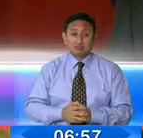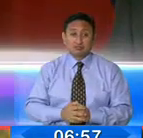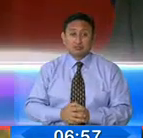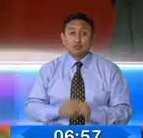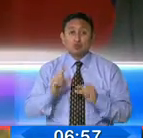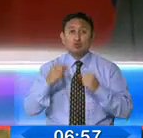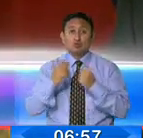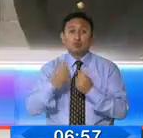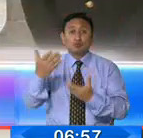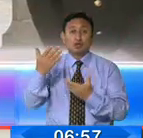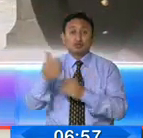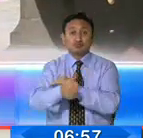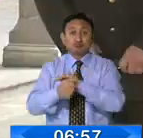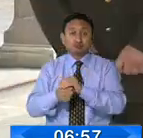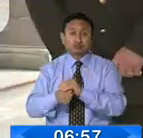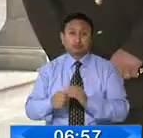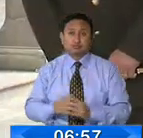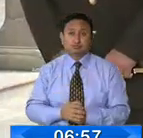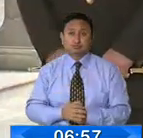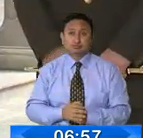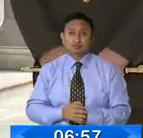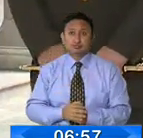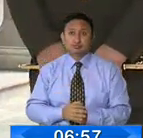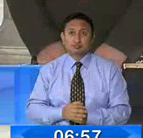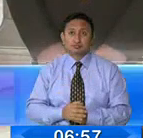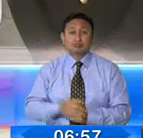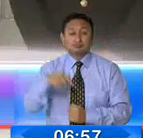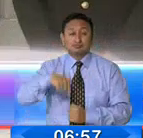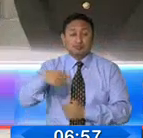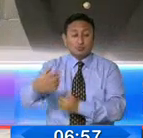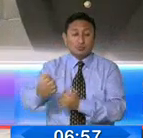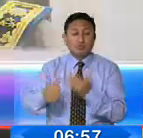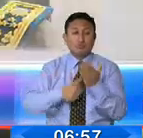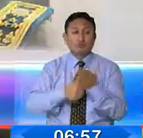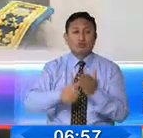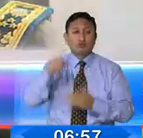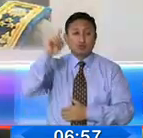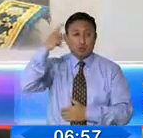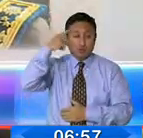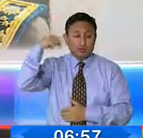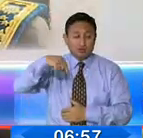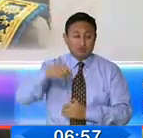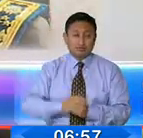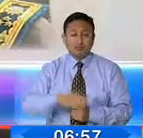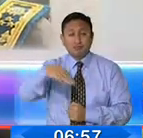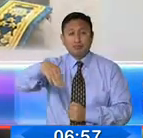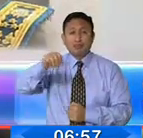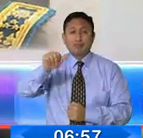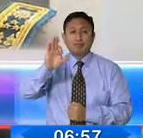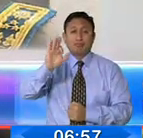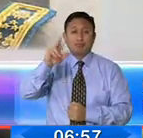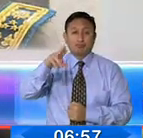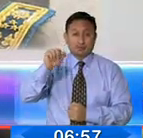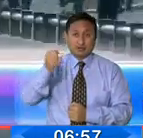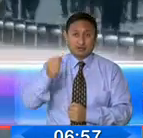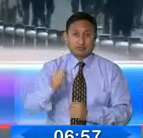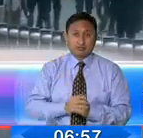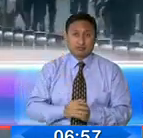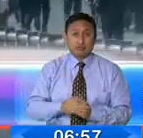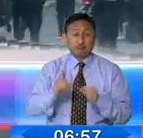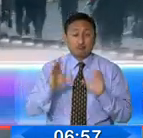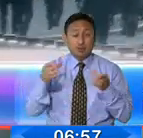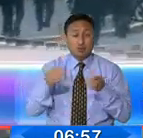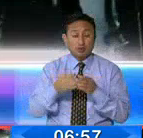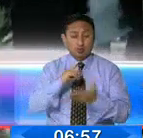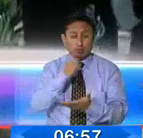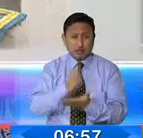un partido político. En parecidos términos calificó al informe el ministro de Gobierno Gabriel Martínez. Hablaron de una comisión de la verdad que se